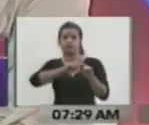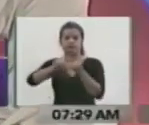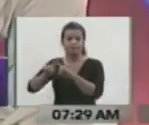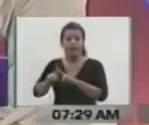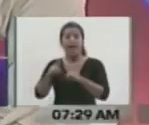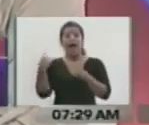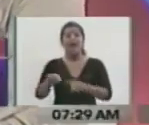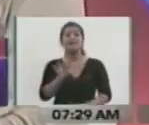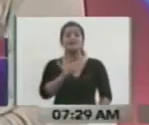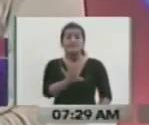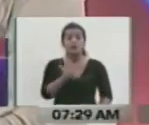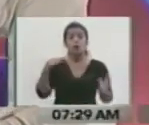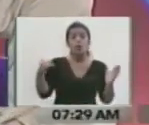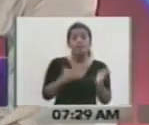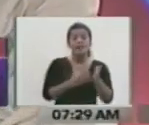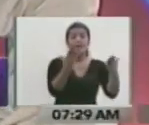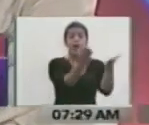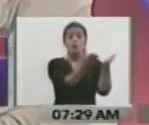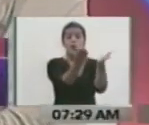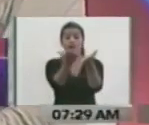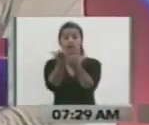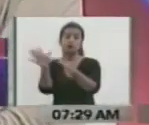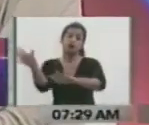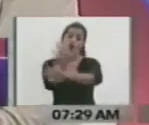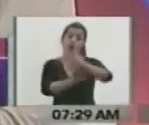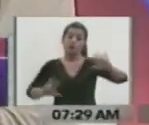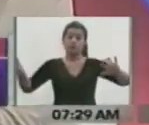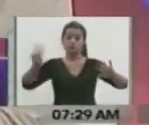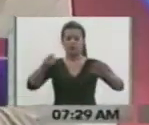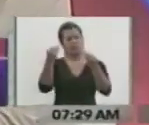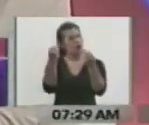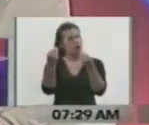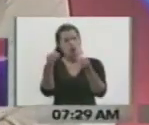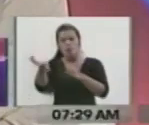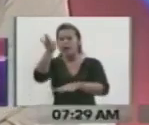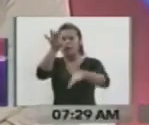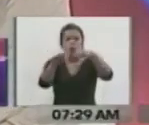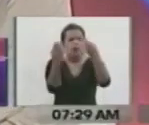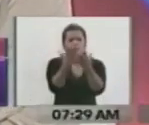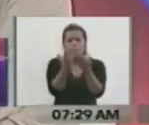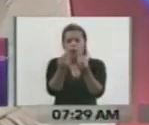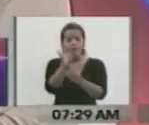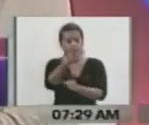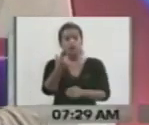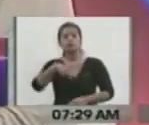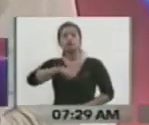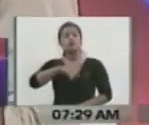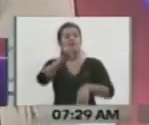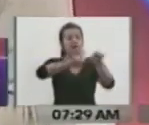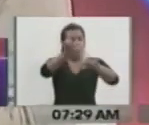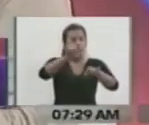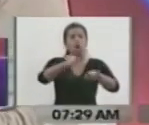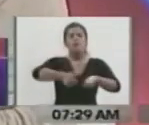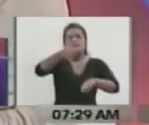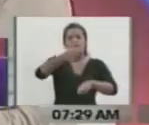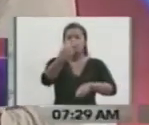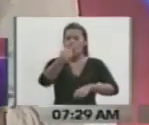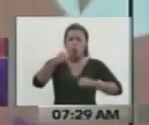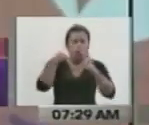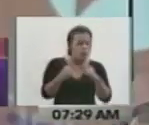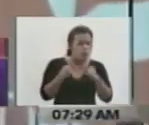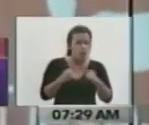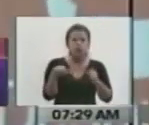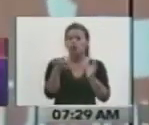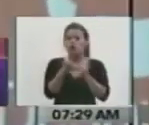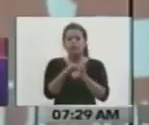Son escuelas que se han escogido en el ámbito de las bases de misión y de los sectores de mayor vulnerabilidad, ¿no? Y la distribución de este combo